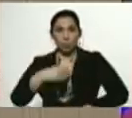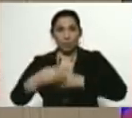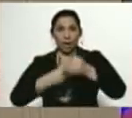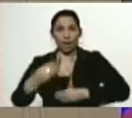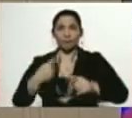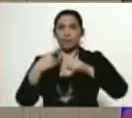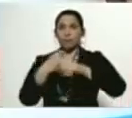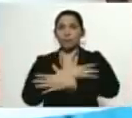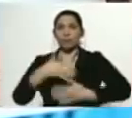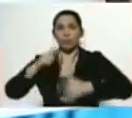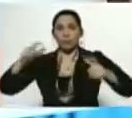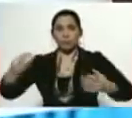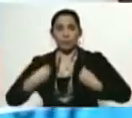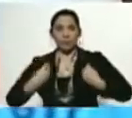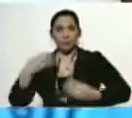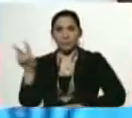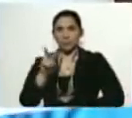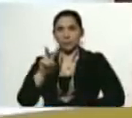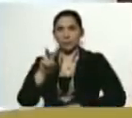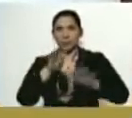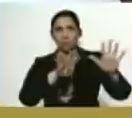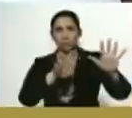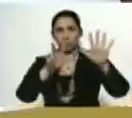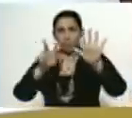millón de habitantes,